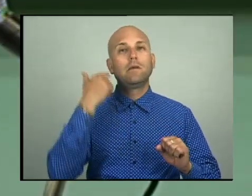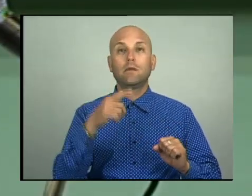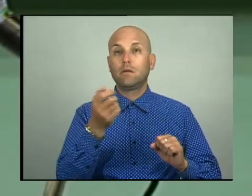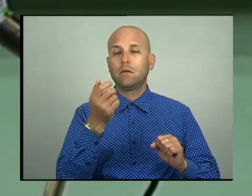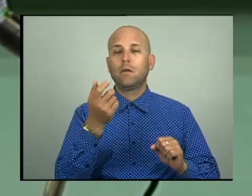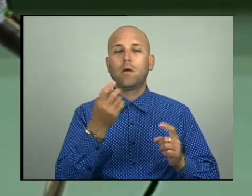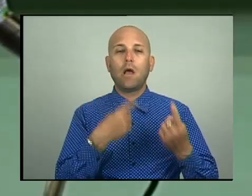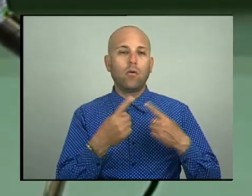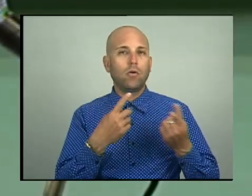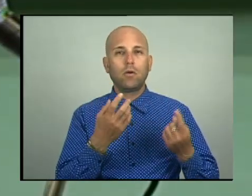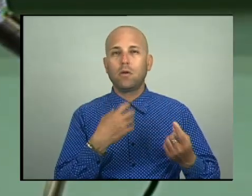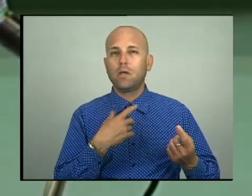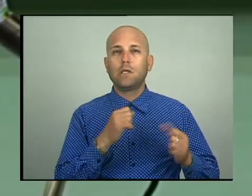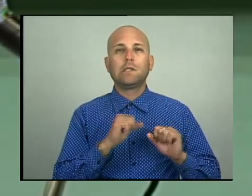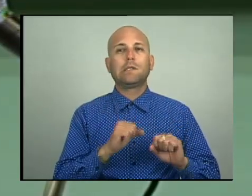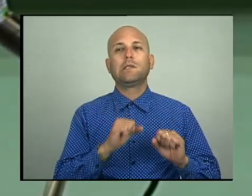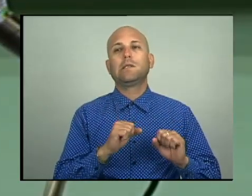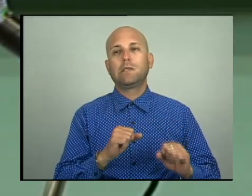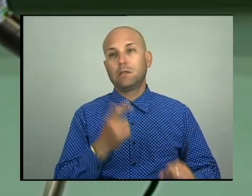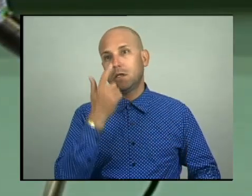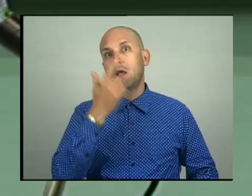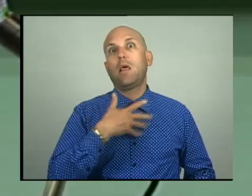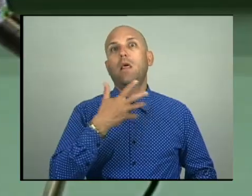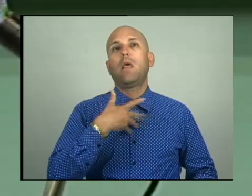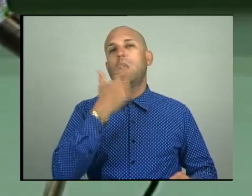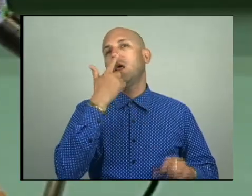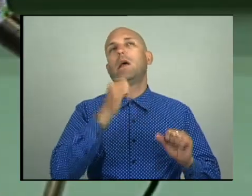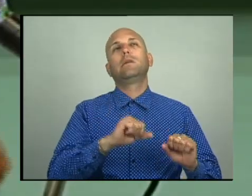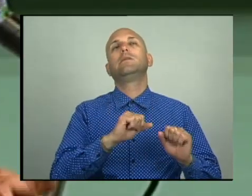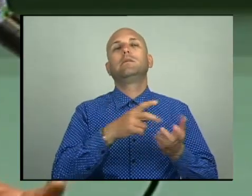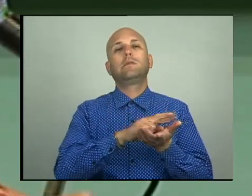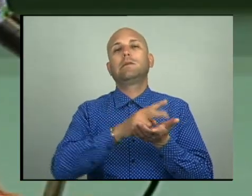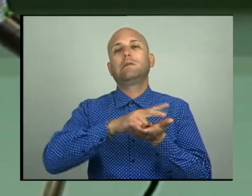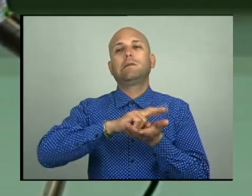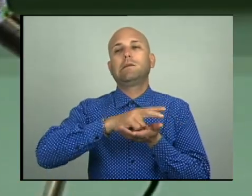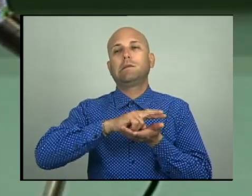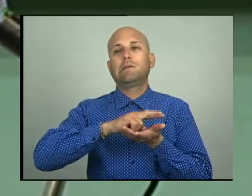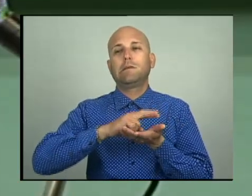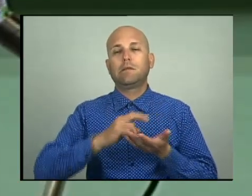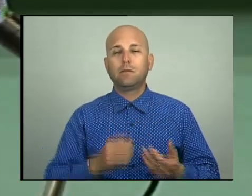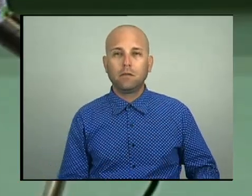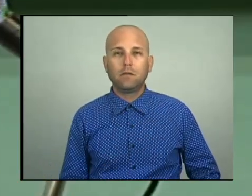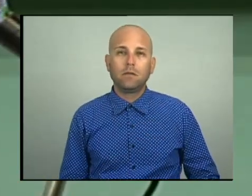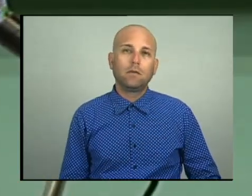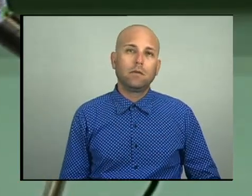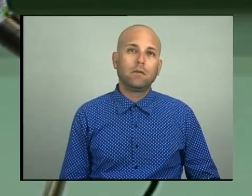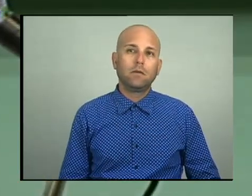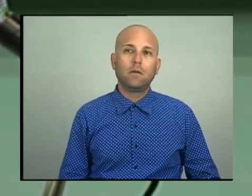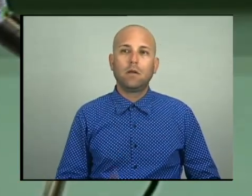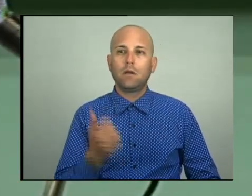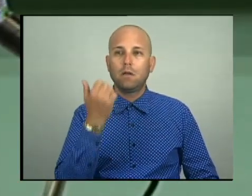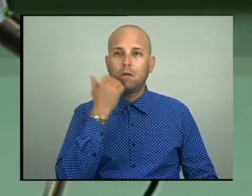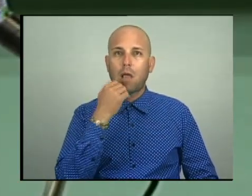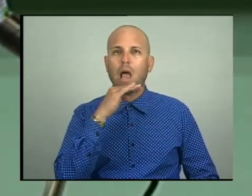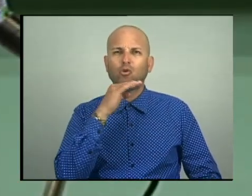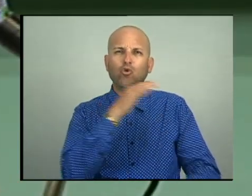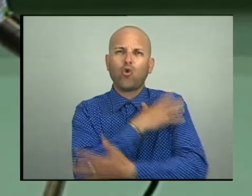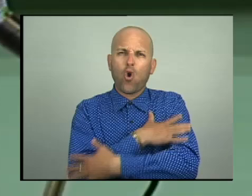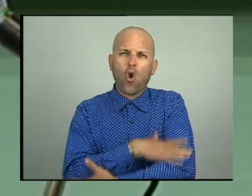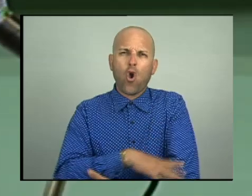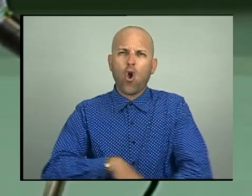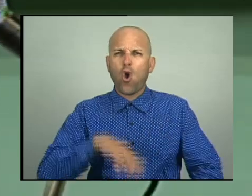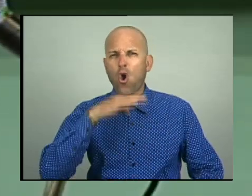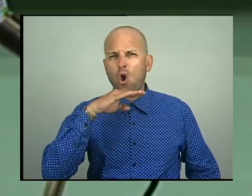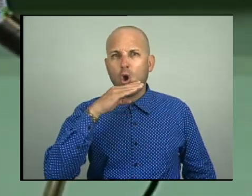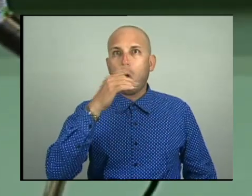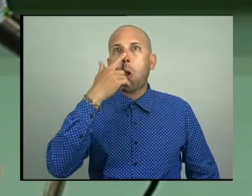con eventos o crisis de cianosis en el cual hay un empeoramiento rápido de los síntomas, se aumenta la cianosis, aumenta la